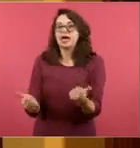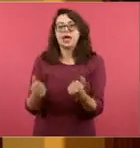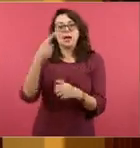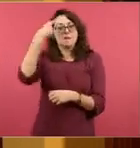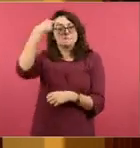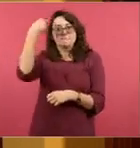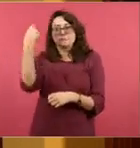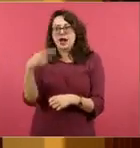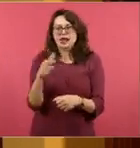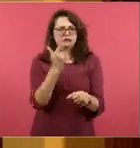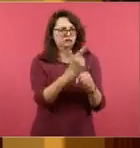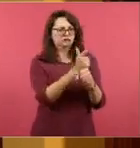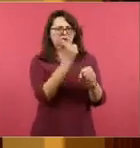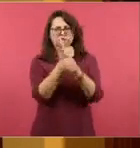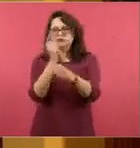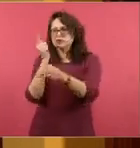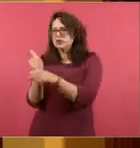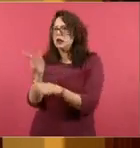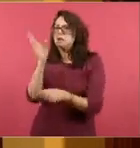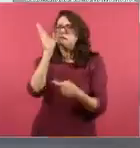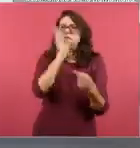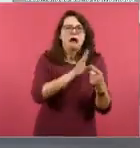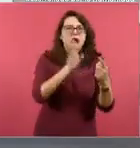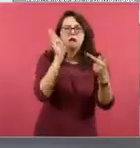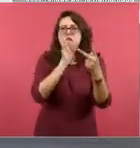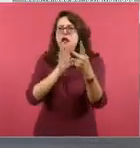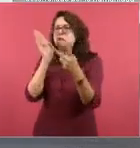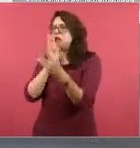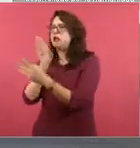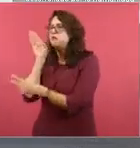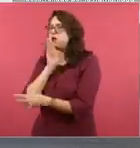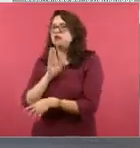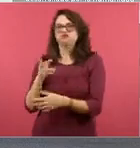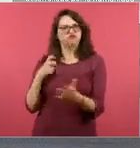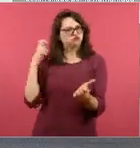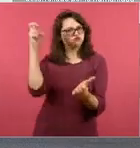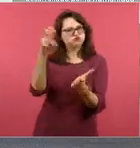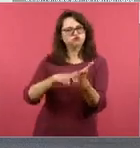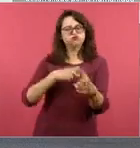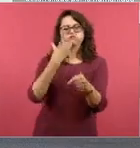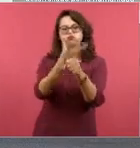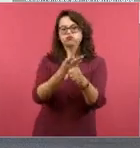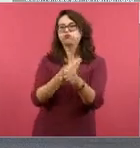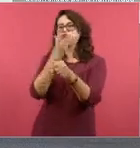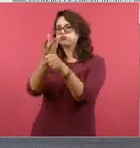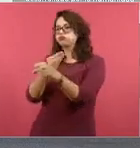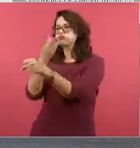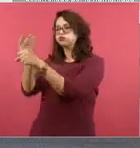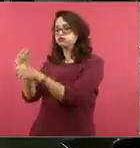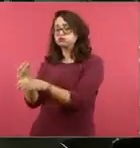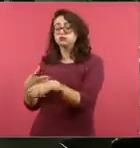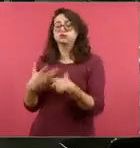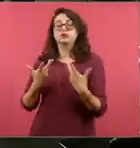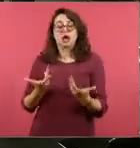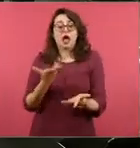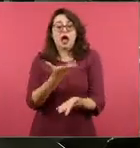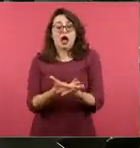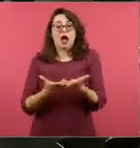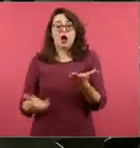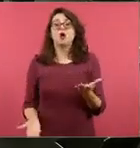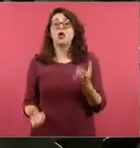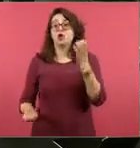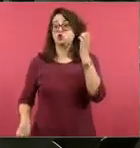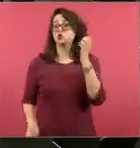esas desigualdades y poder transformarlas. Y los libros se asumen como una guía para poder